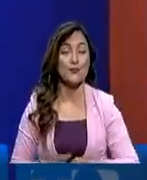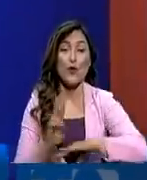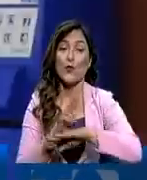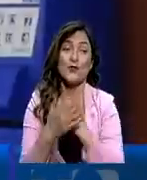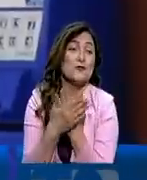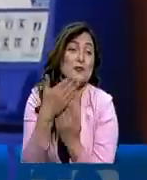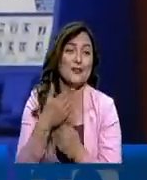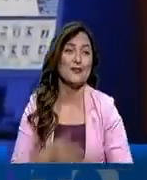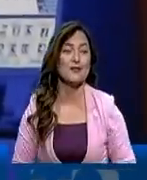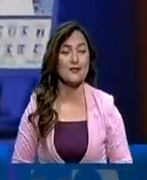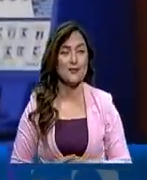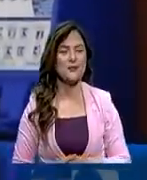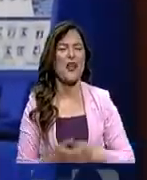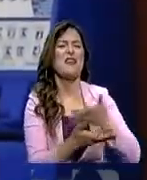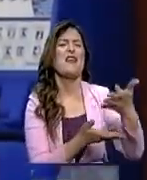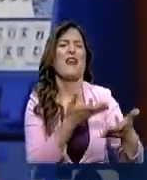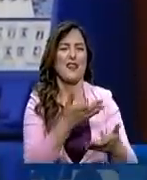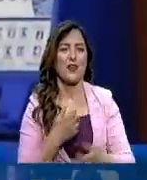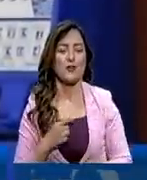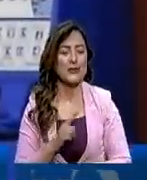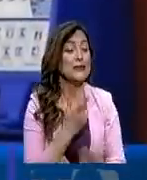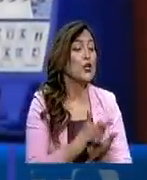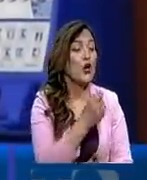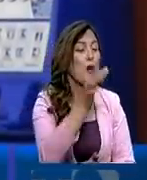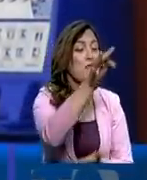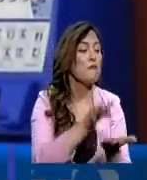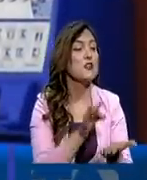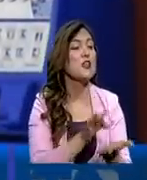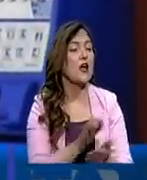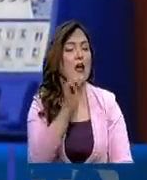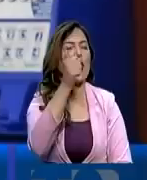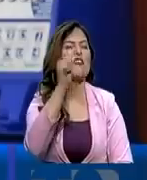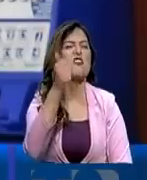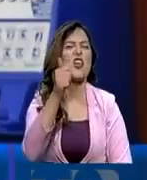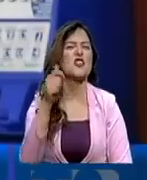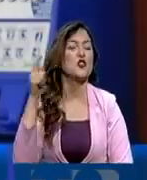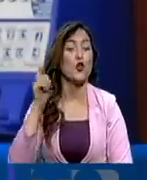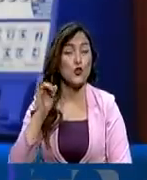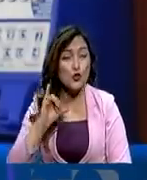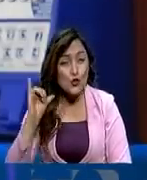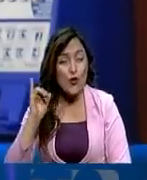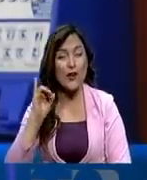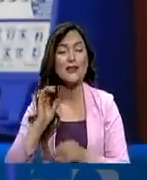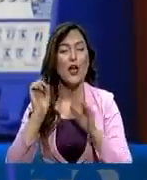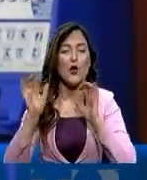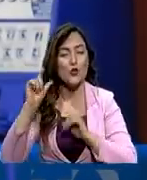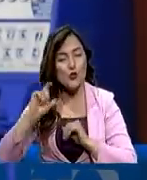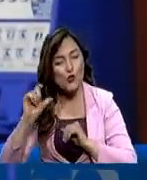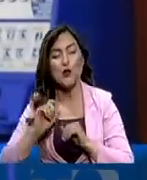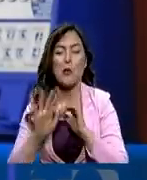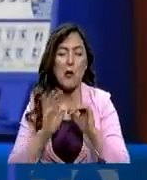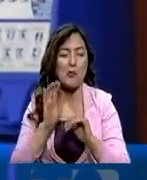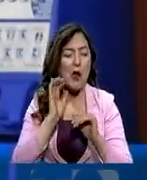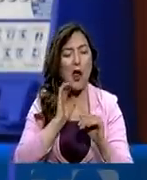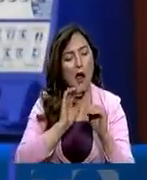sencillo. Pues era en la tiendita la típica fichita de, creo que era 10 sucres, algo así. Se venía, se ponía, se hablaba uno medio